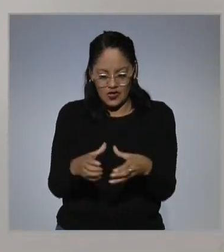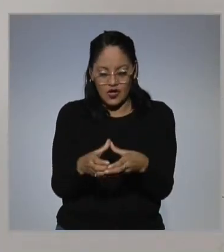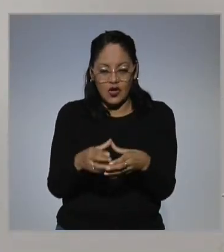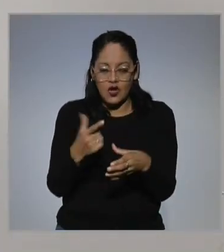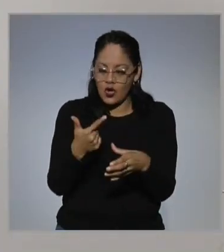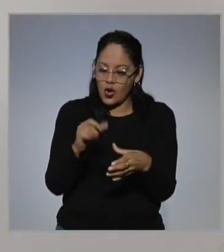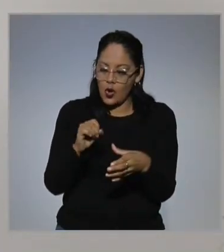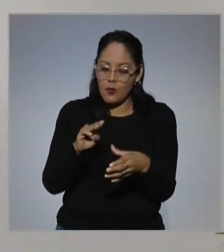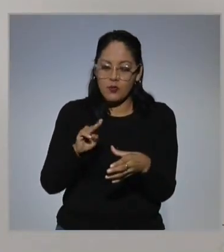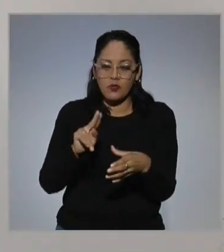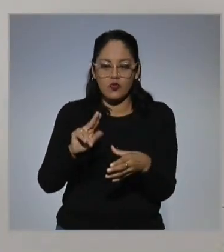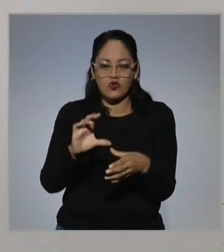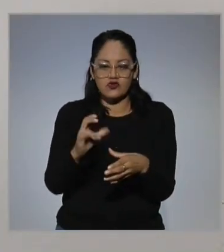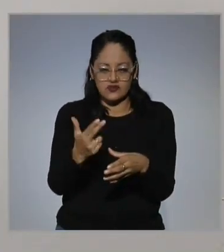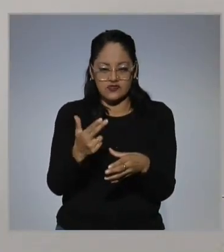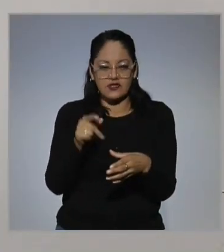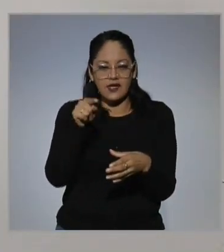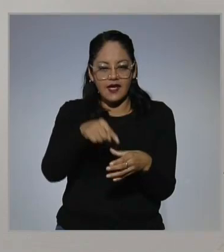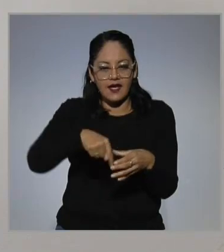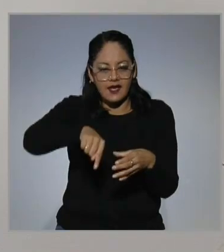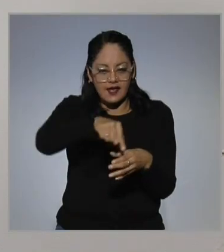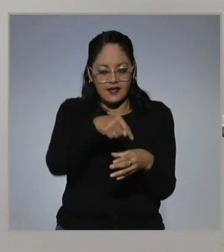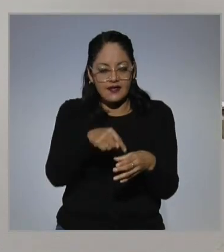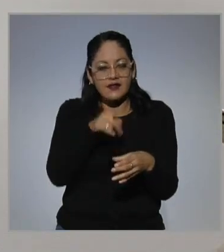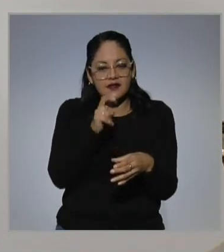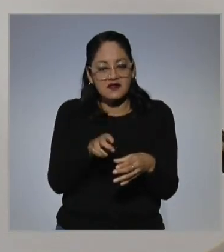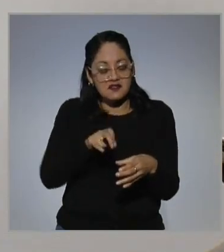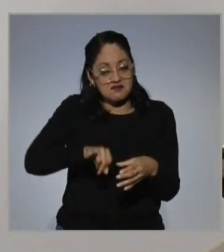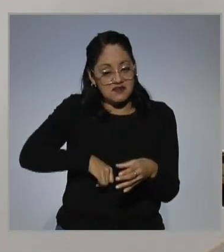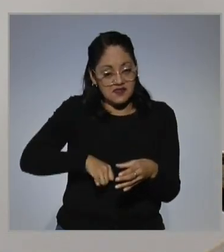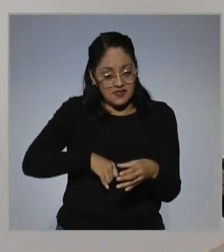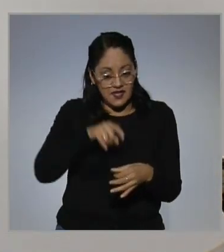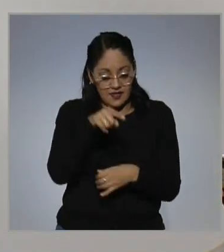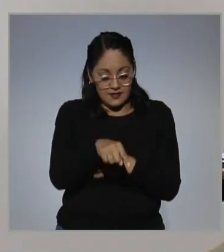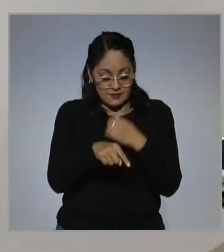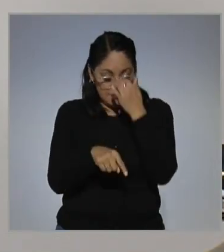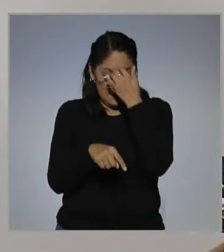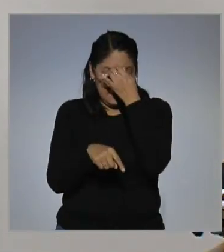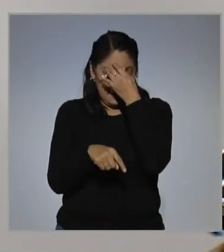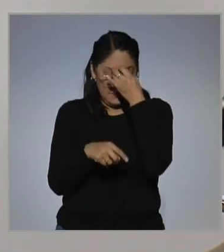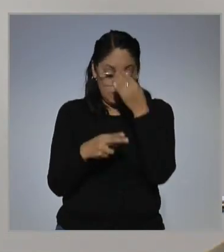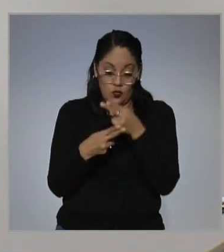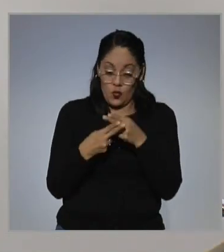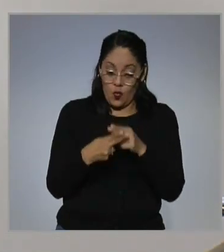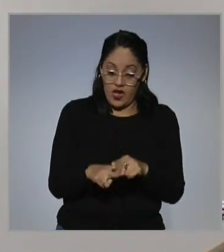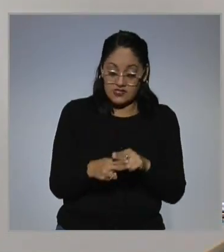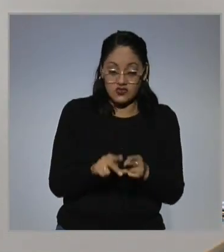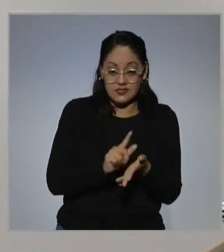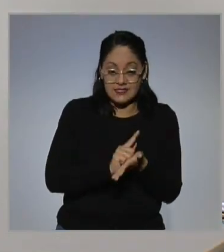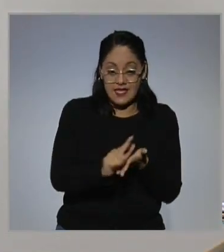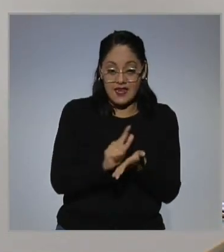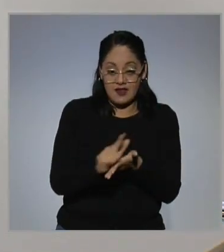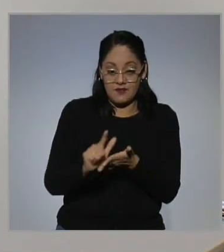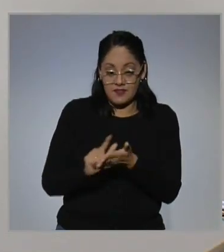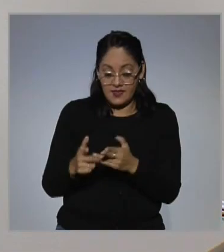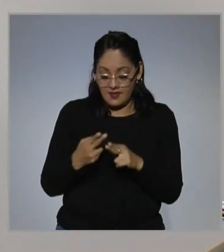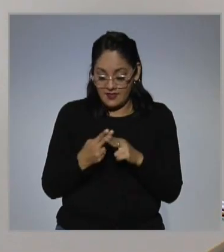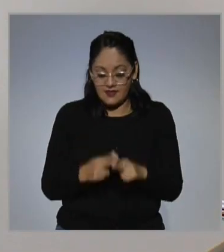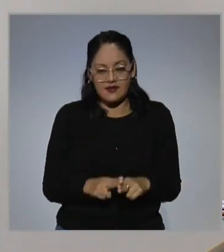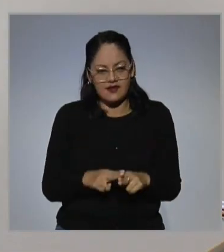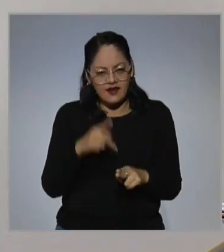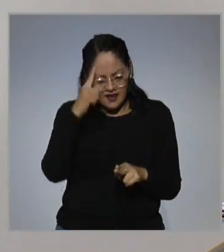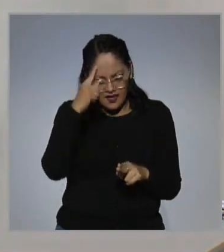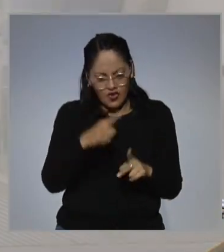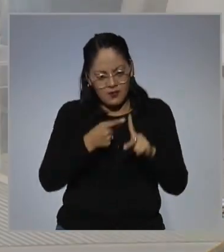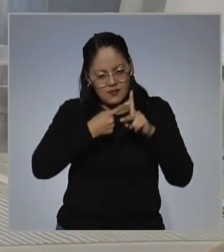en particular. Es un ritual muy, muy interesante, donde se limpian los huesos, que además se limpian, creo que de